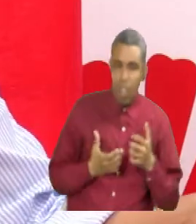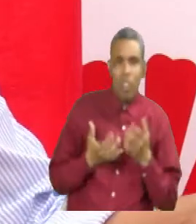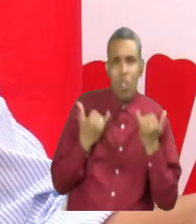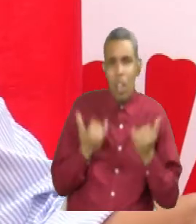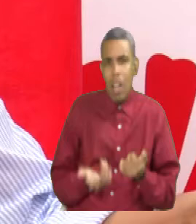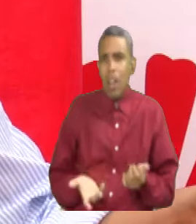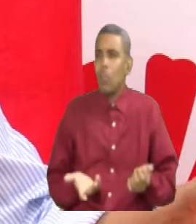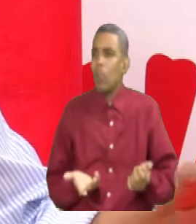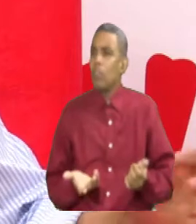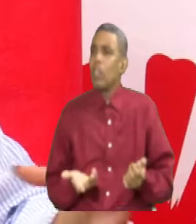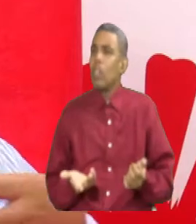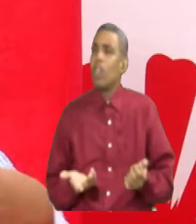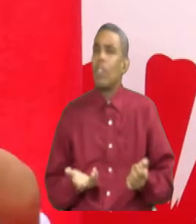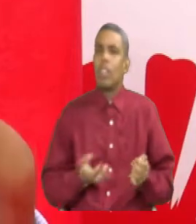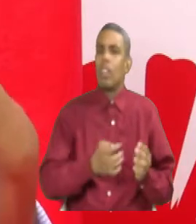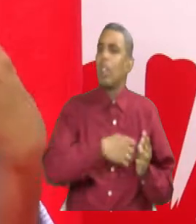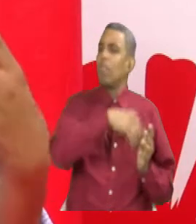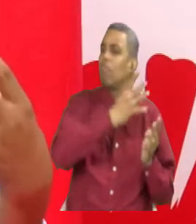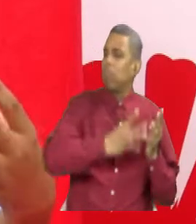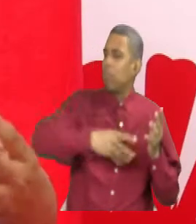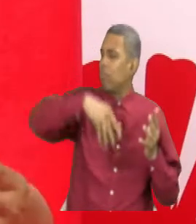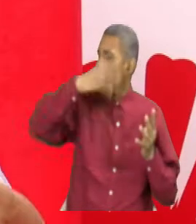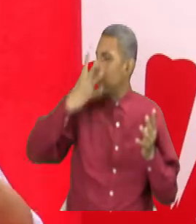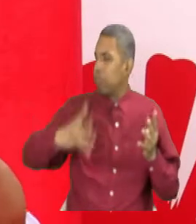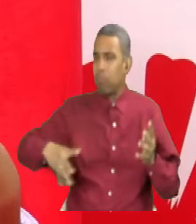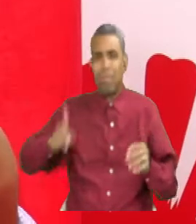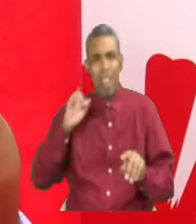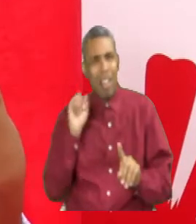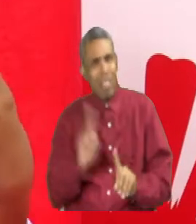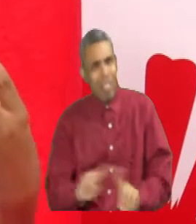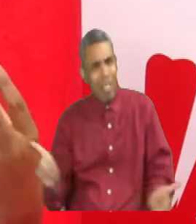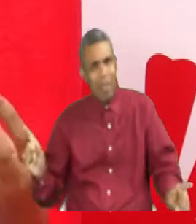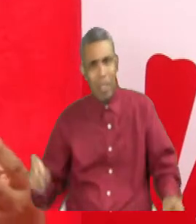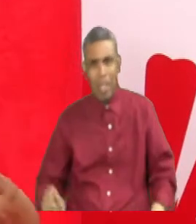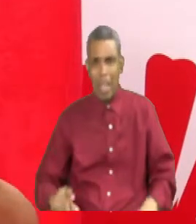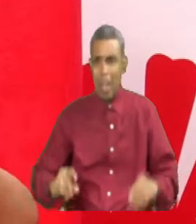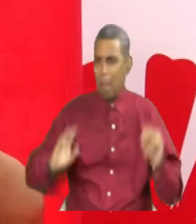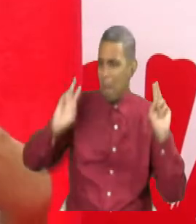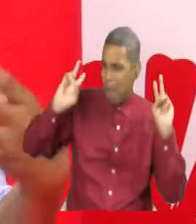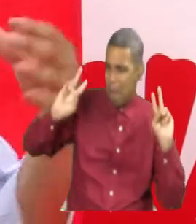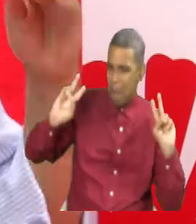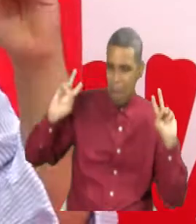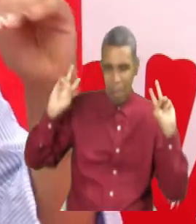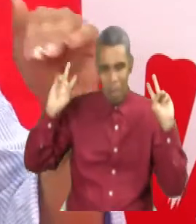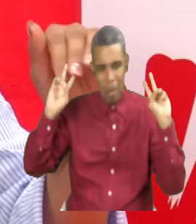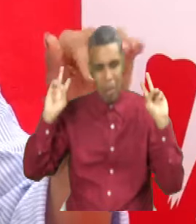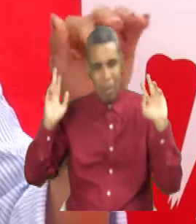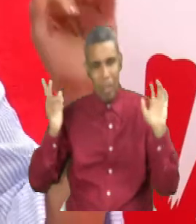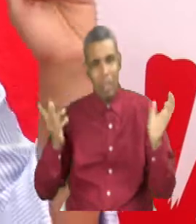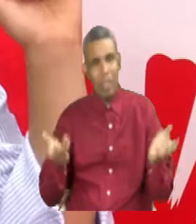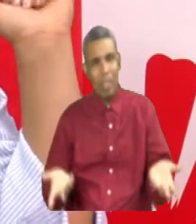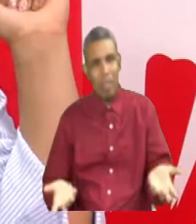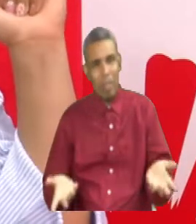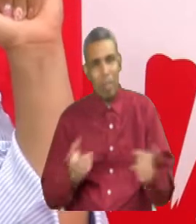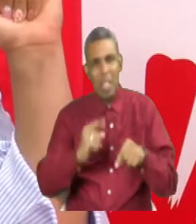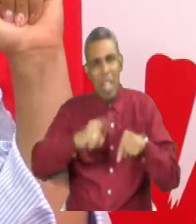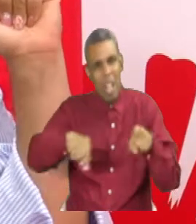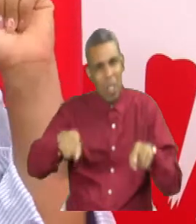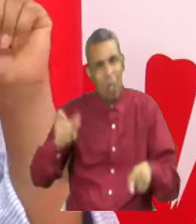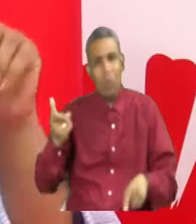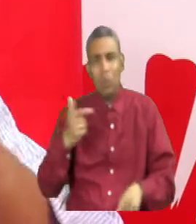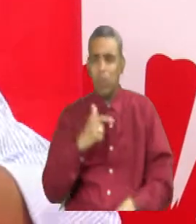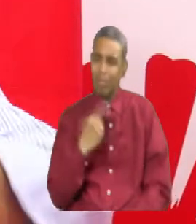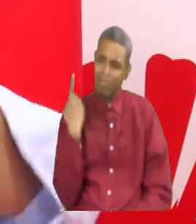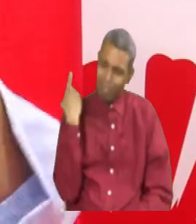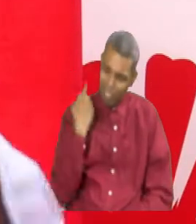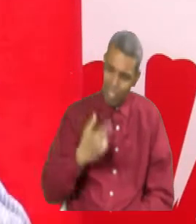Elías, encontramos que hay mucha gente que extraña ese vallenato viejo, ese vallenato romántico,